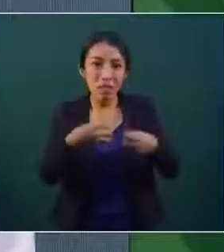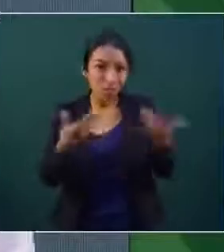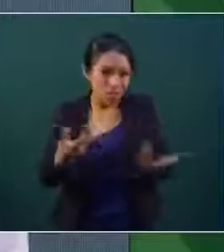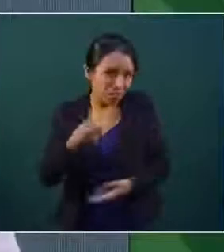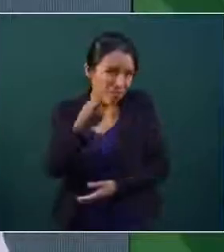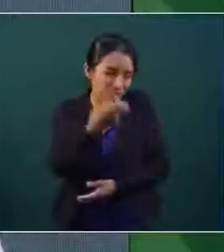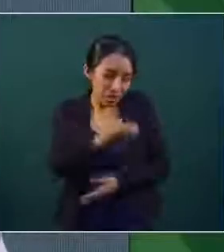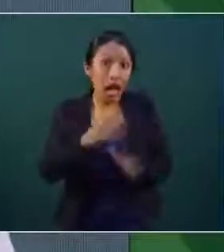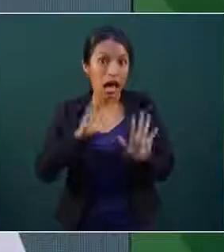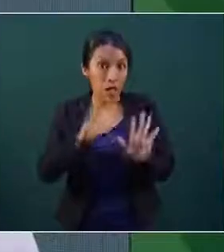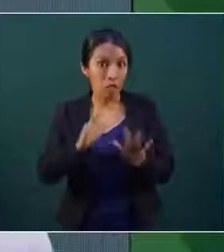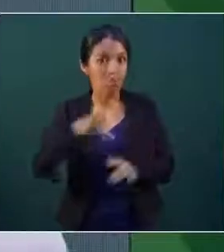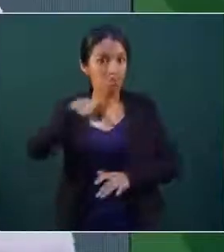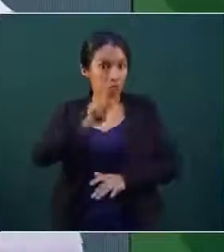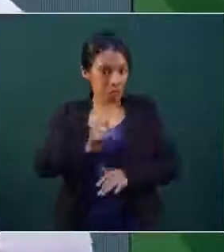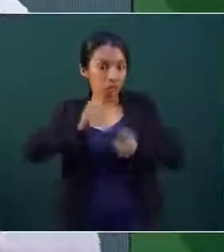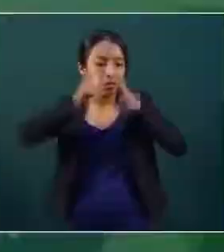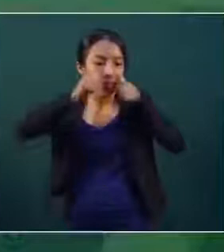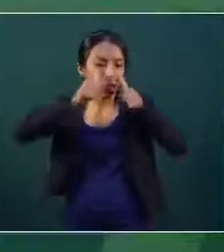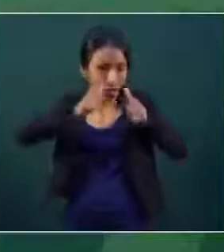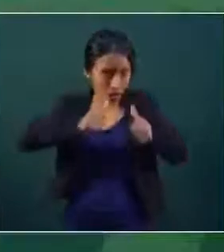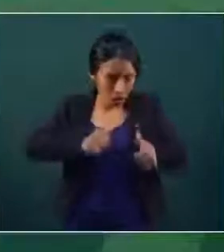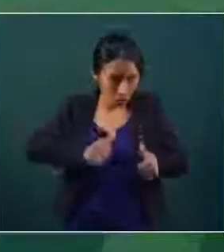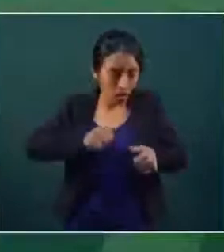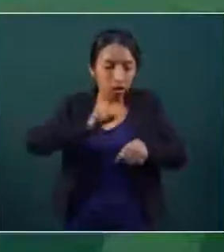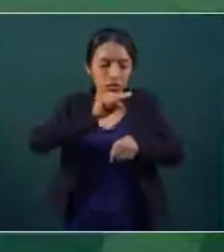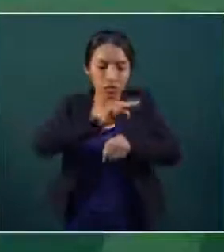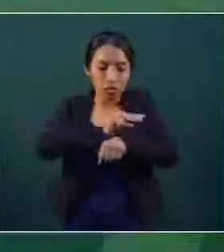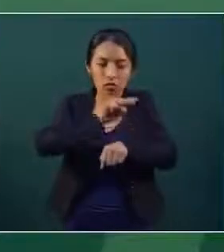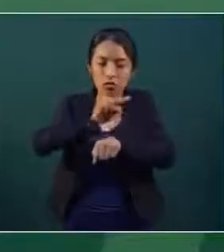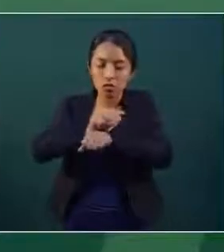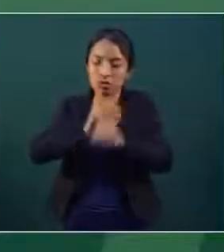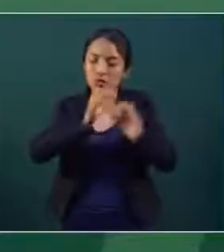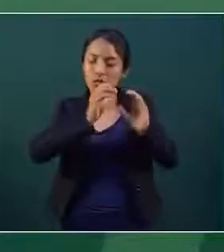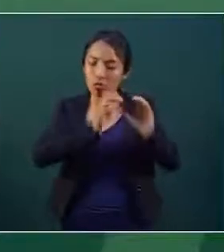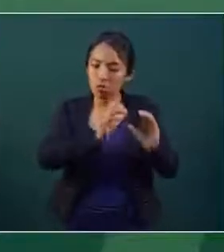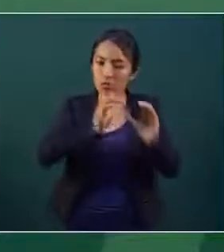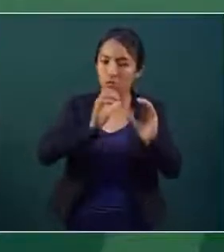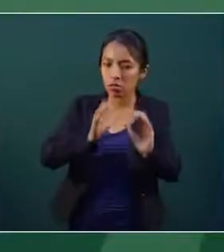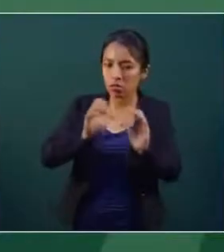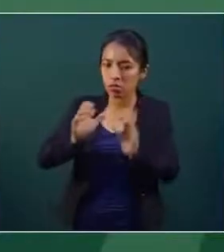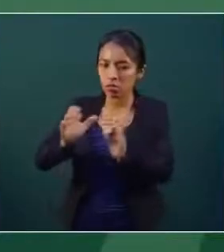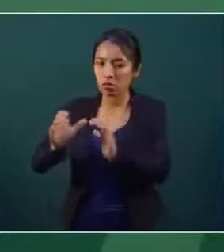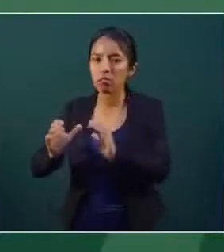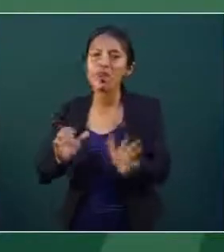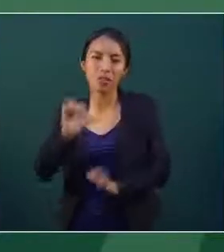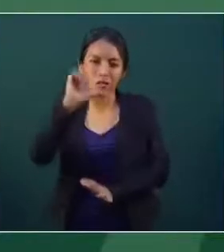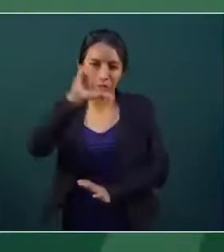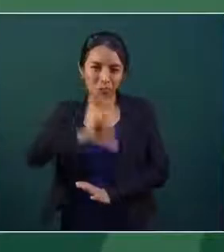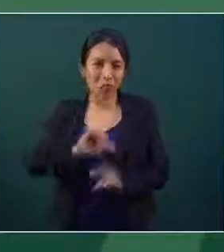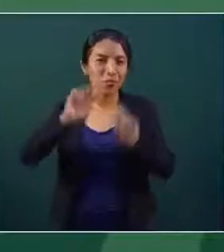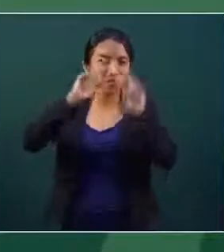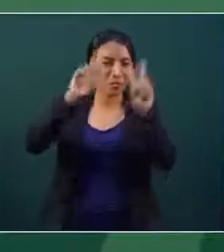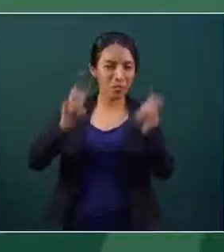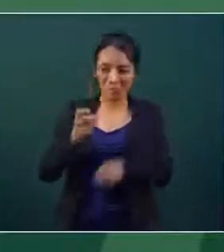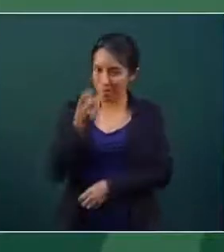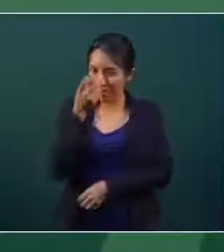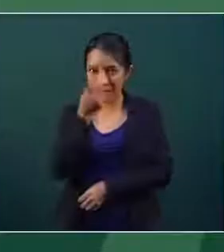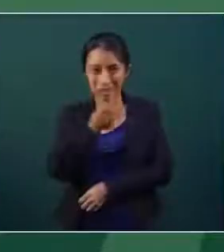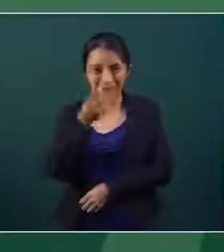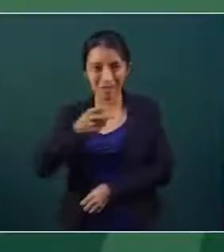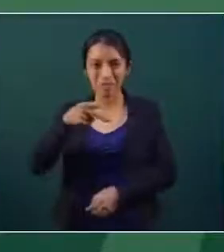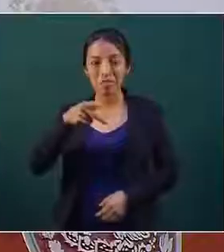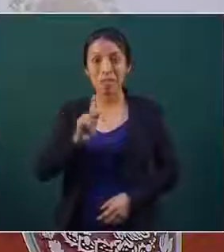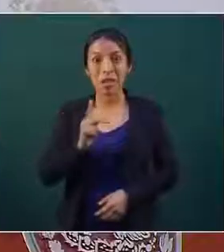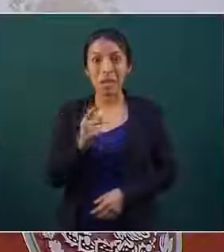estar pendientes y así estamos. Hoy tratamos el tema aquí en Veracruz, pero a las